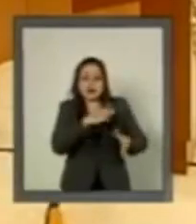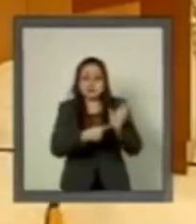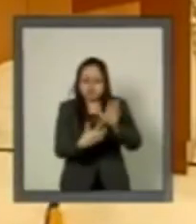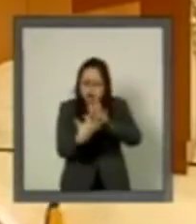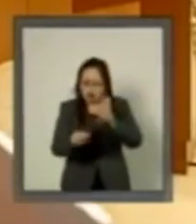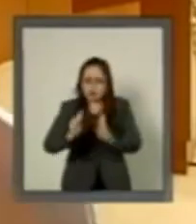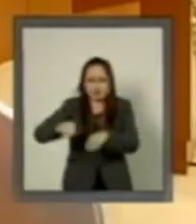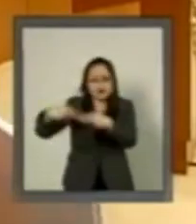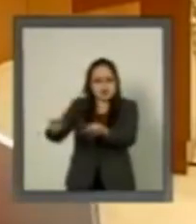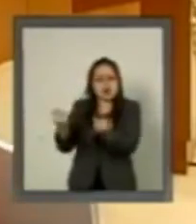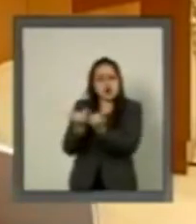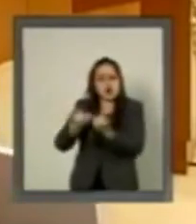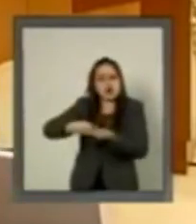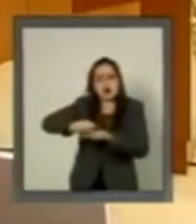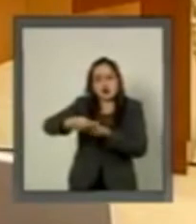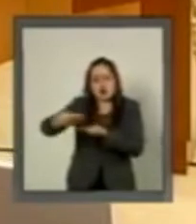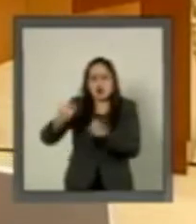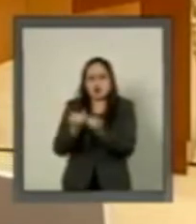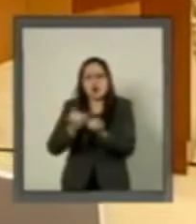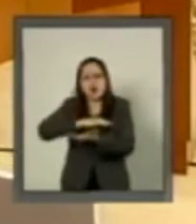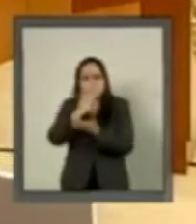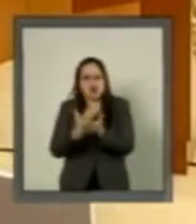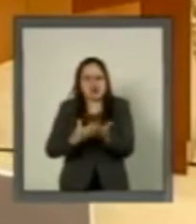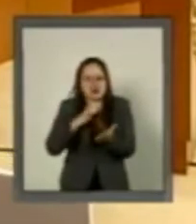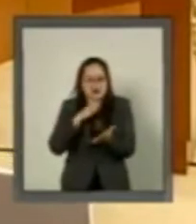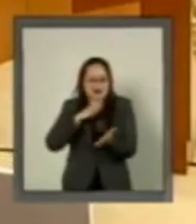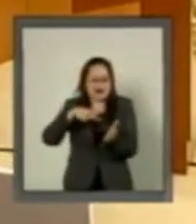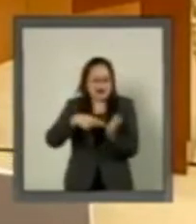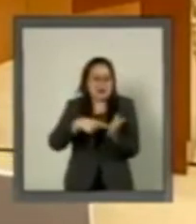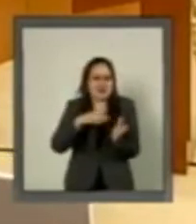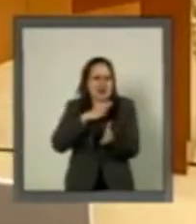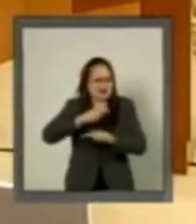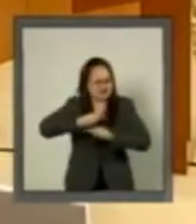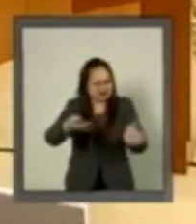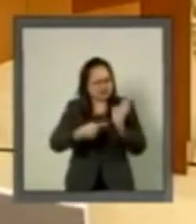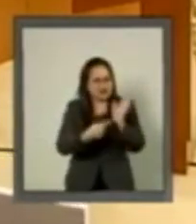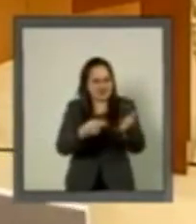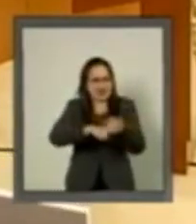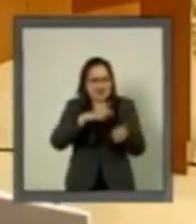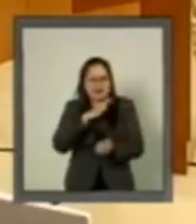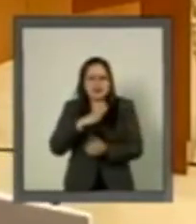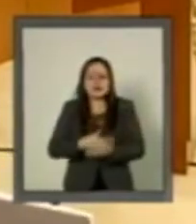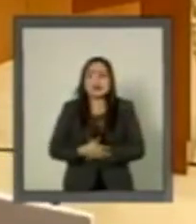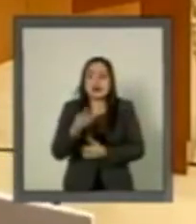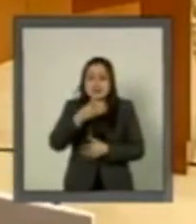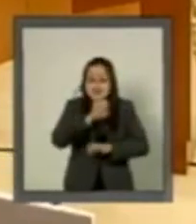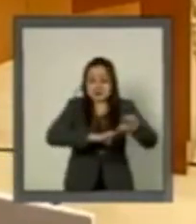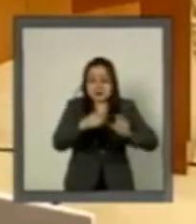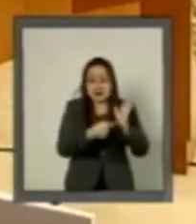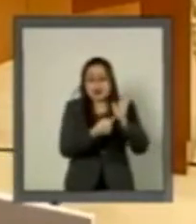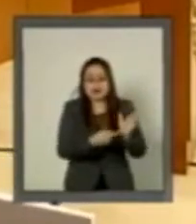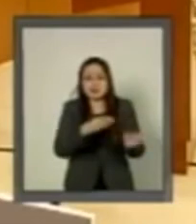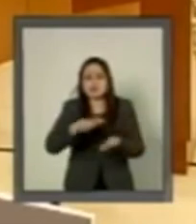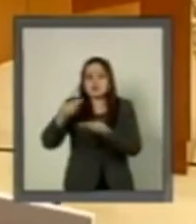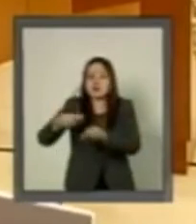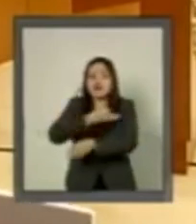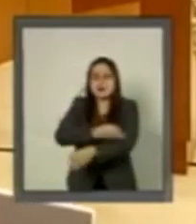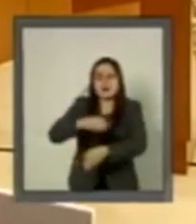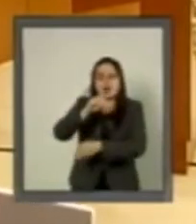denuncias. Y yo el día de mañana presentaré ante la función pública las denuncias relativas a los contratos para estas asociaciones civiles, pues,